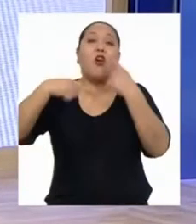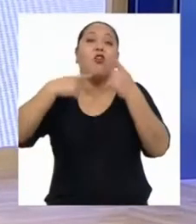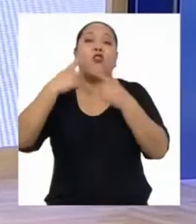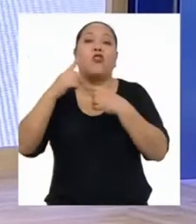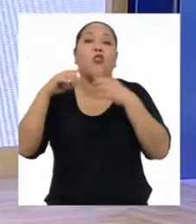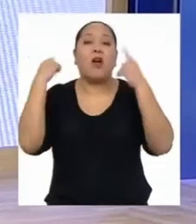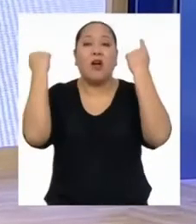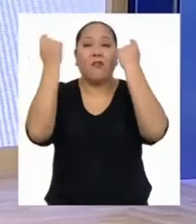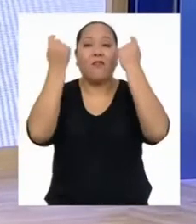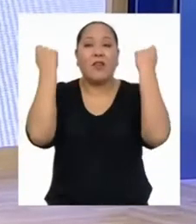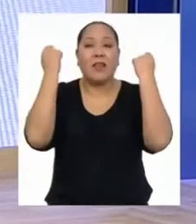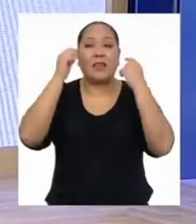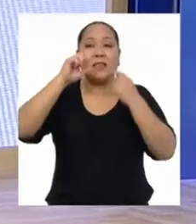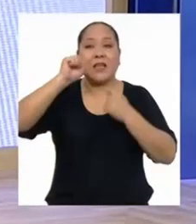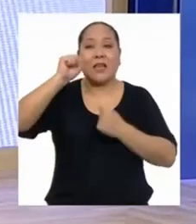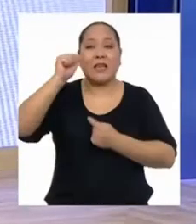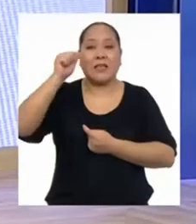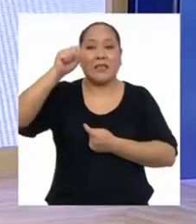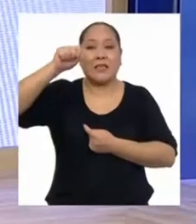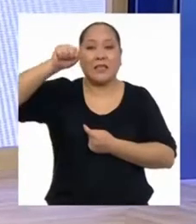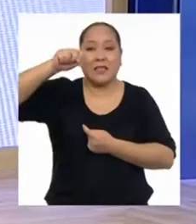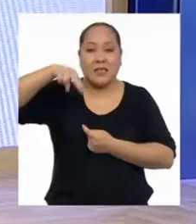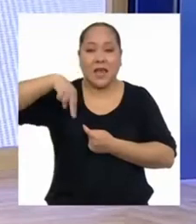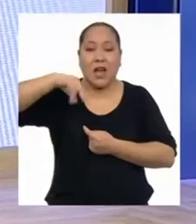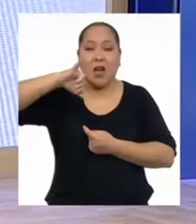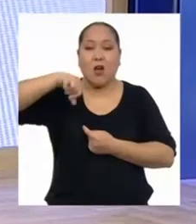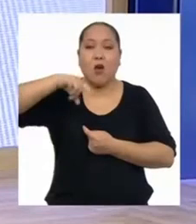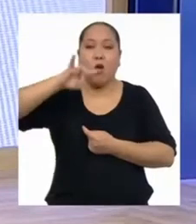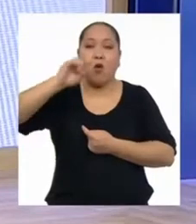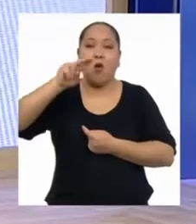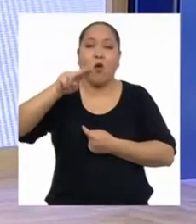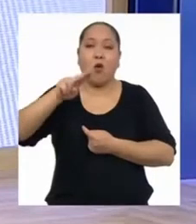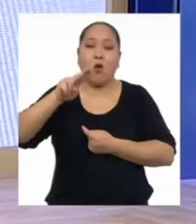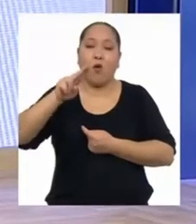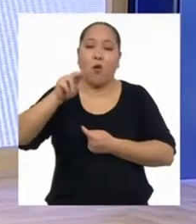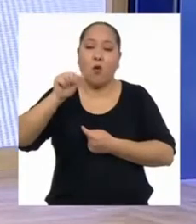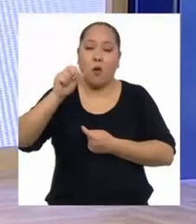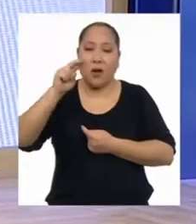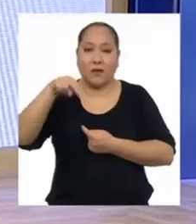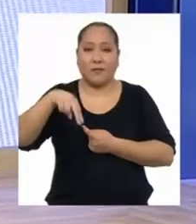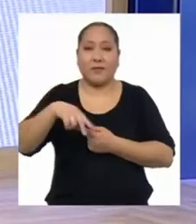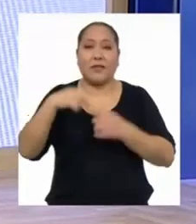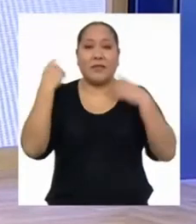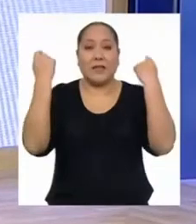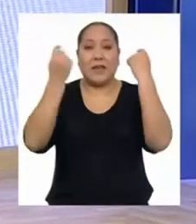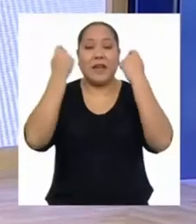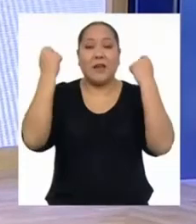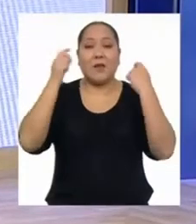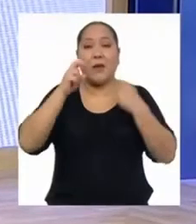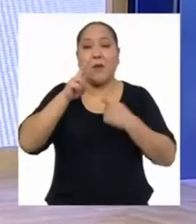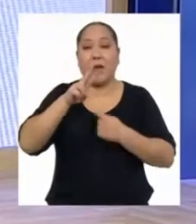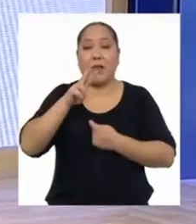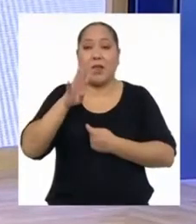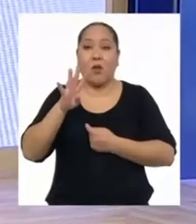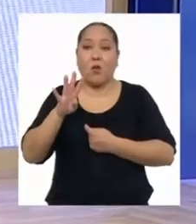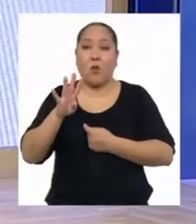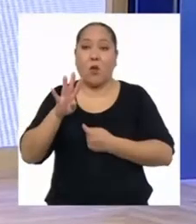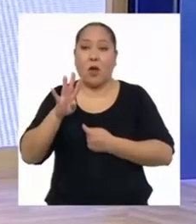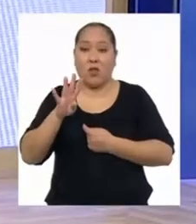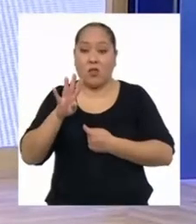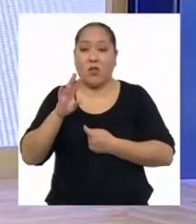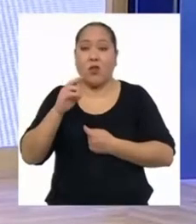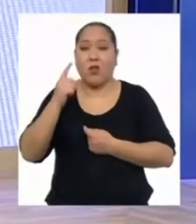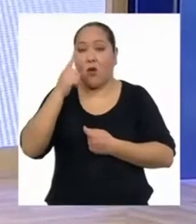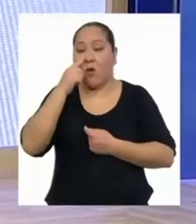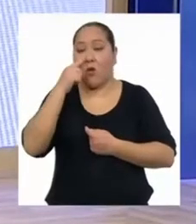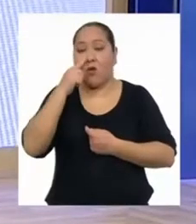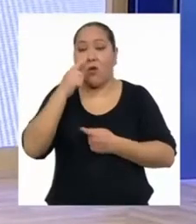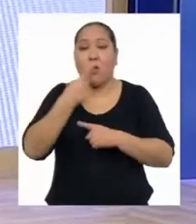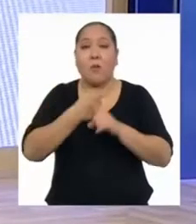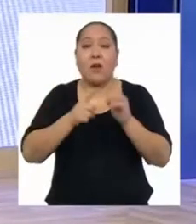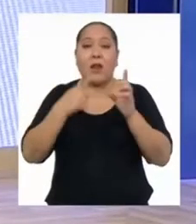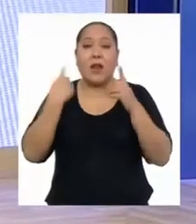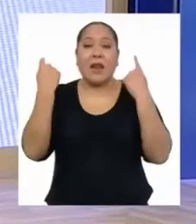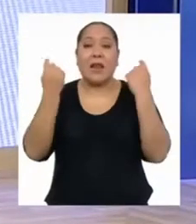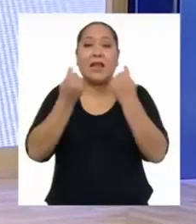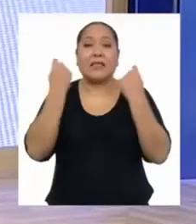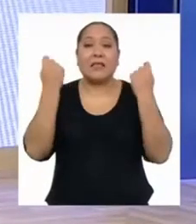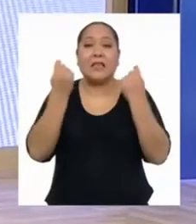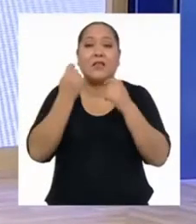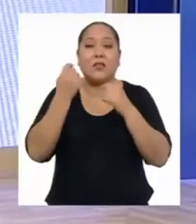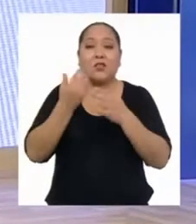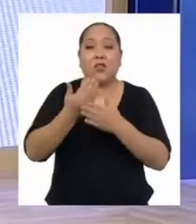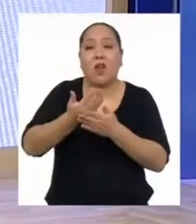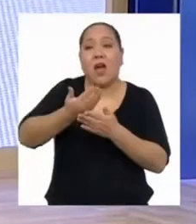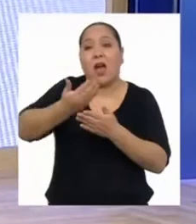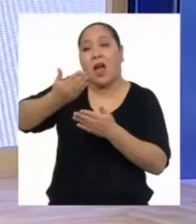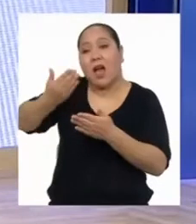celebra cada 24 de junio. Pero la celebración empieza el día anterior, con las vecinas y vecinos yendo hacia los ríos